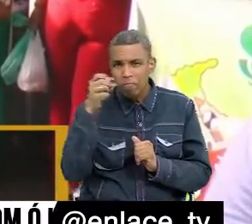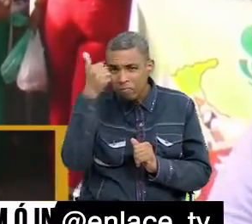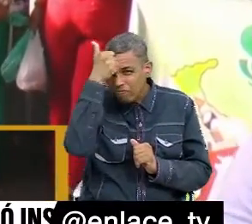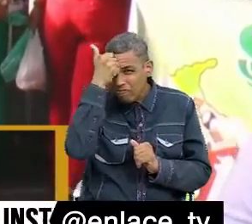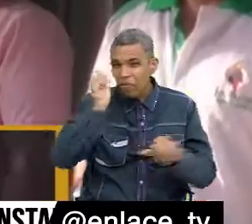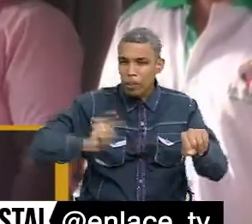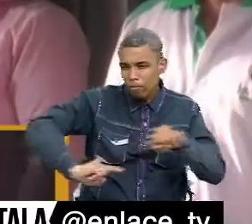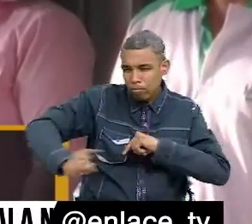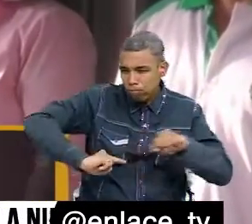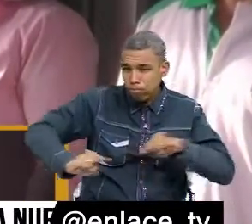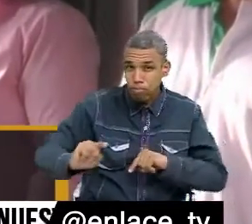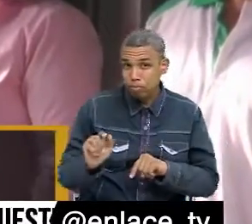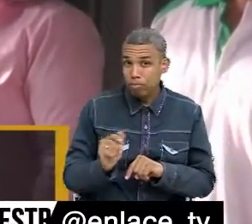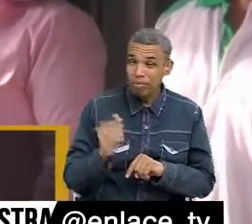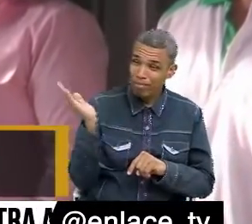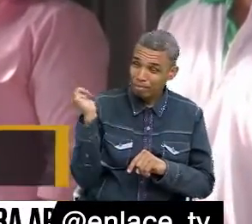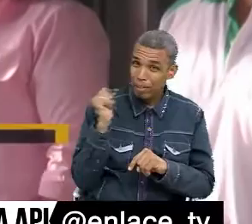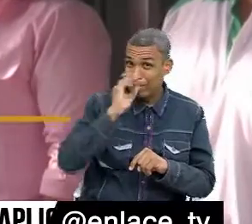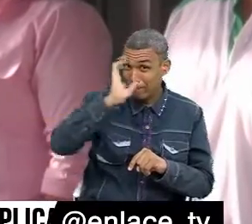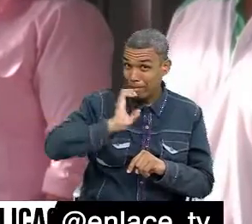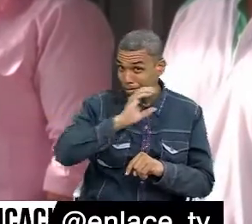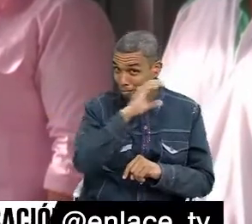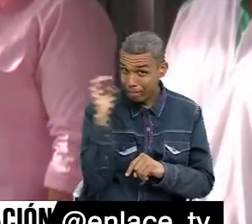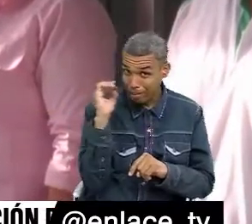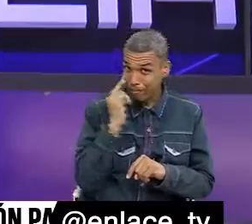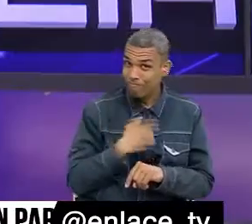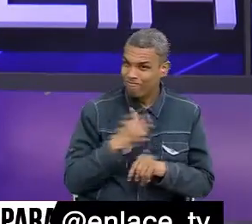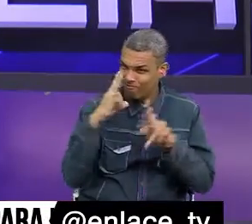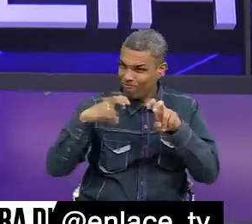ya la intervención a la Caja de Compensación Familiar Cafaba.